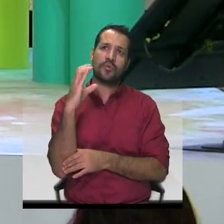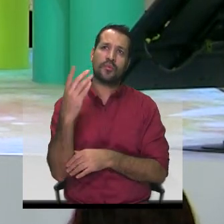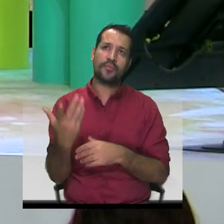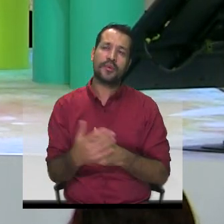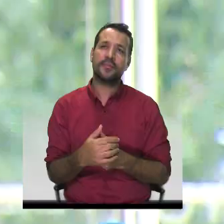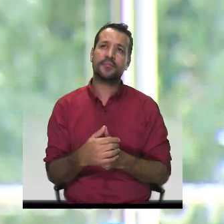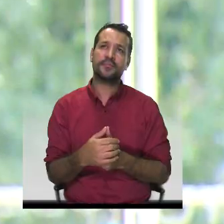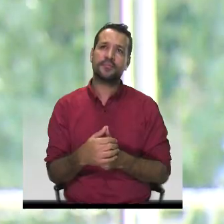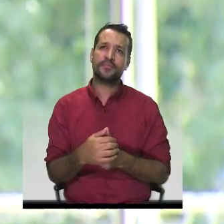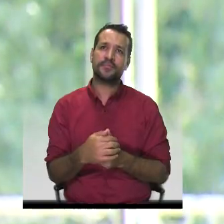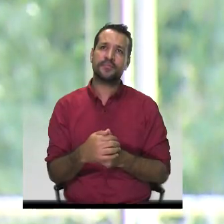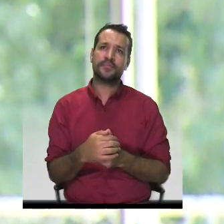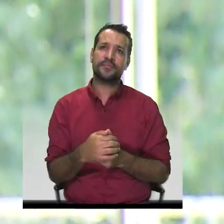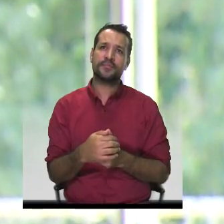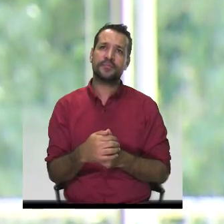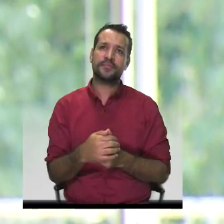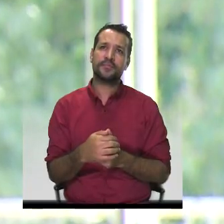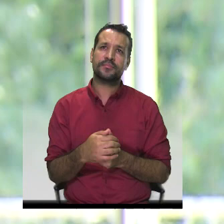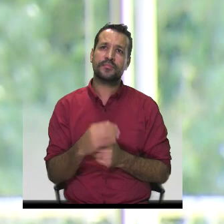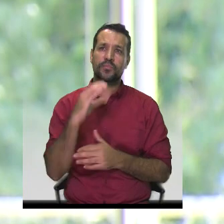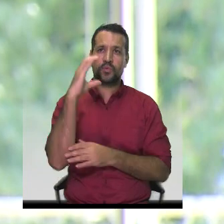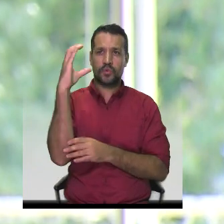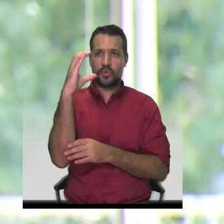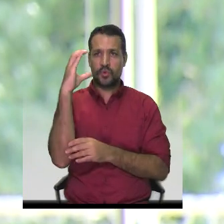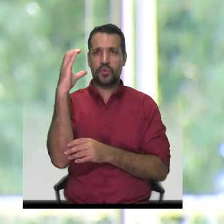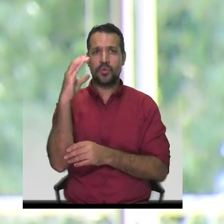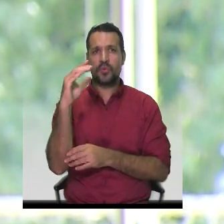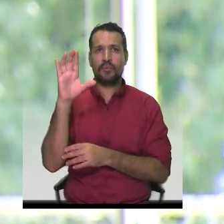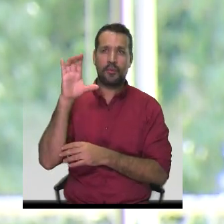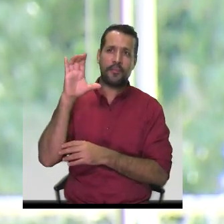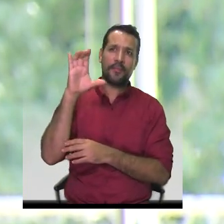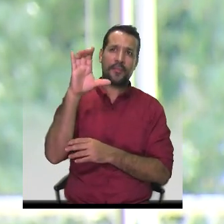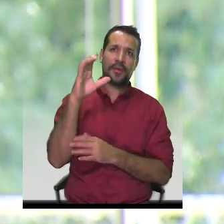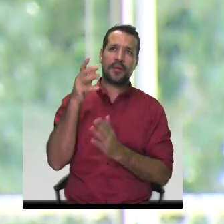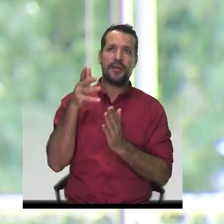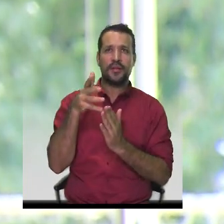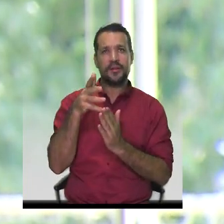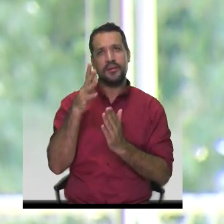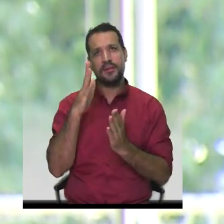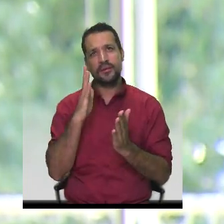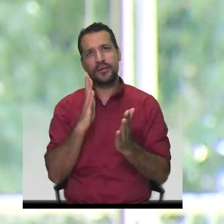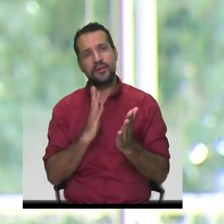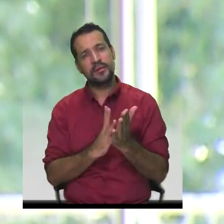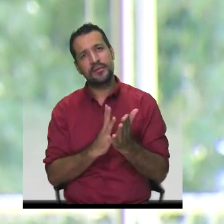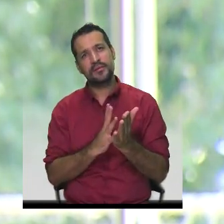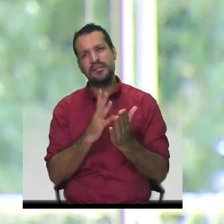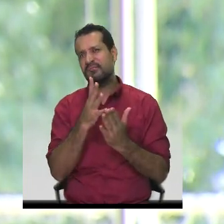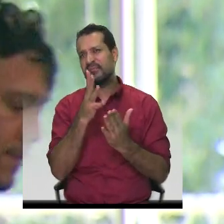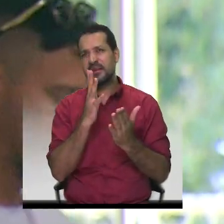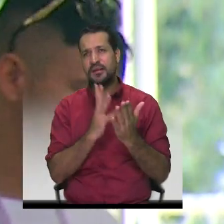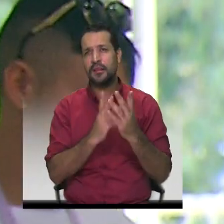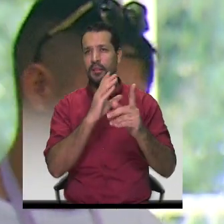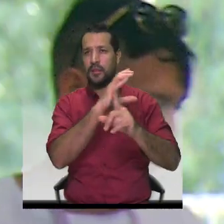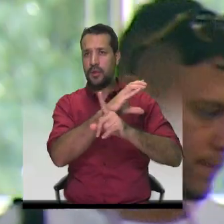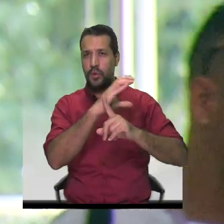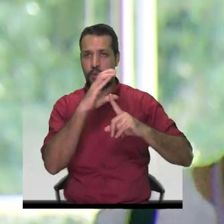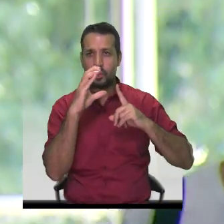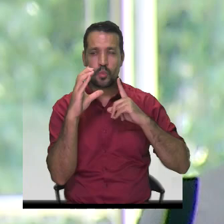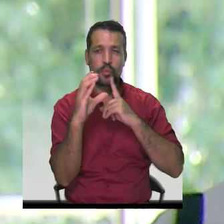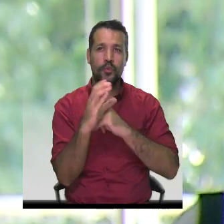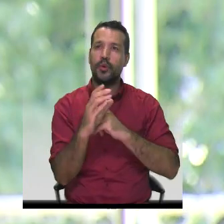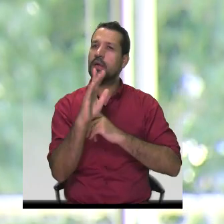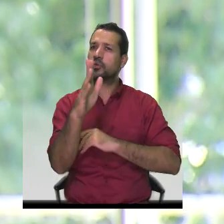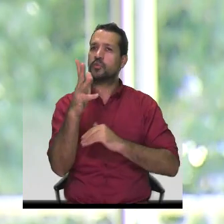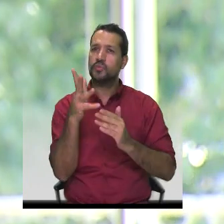país cuyas principales riquezas son ahora su riqueza cultural y su riqueza